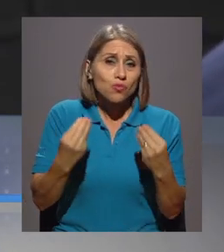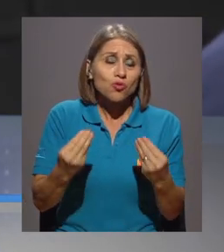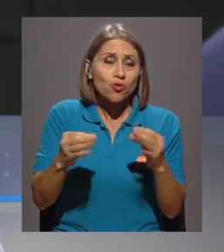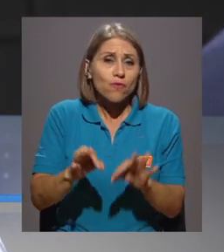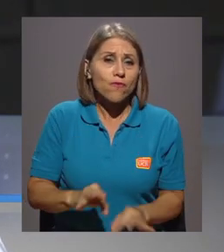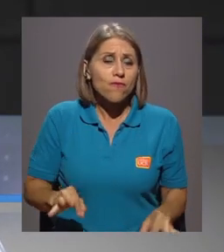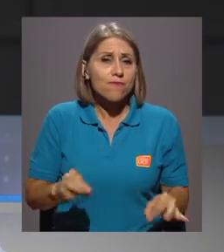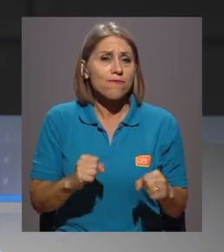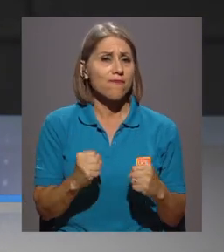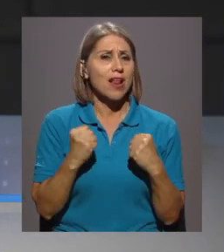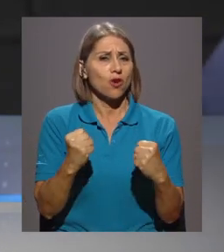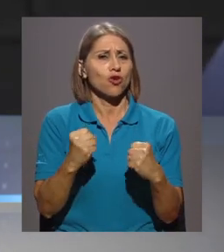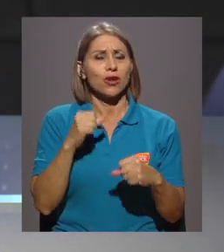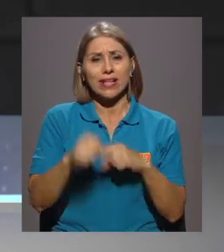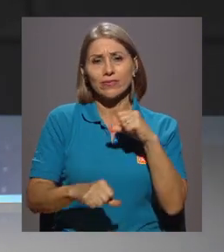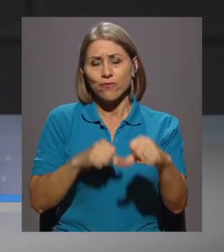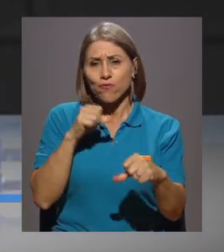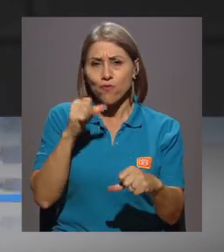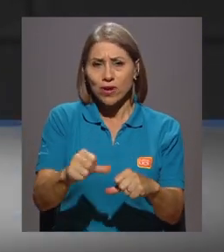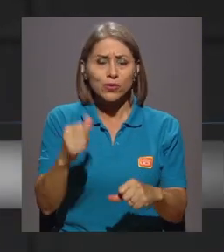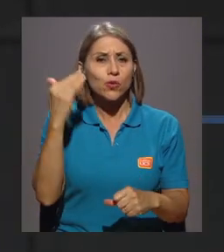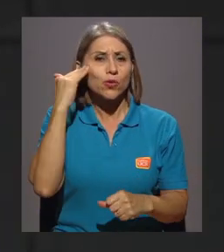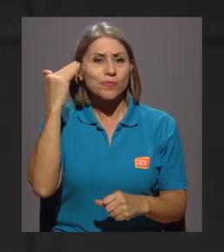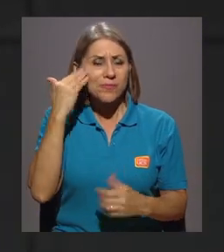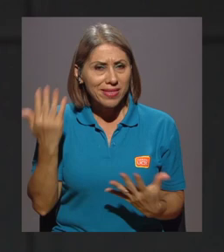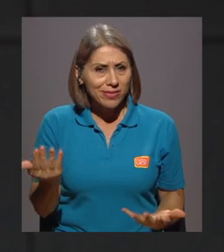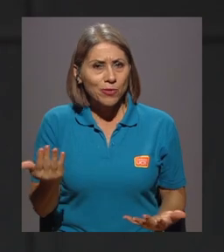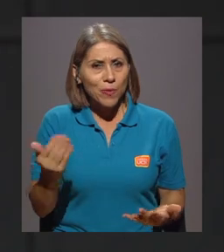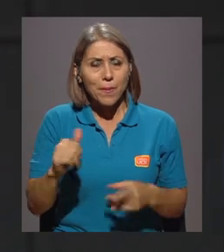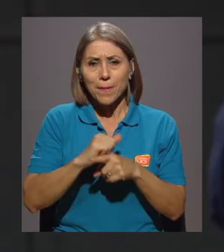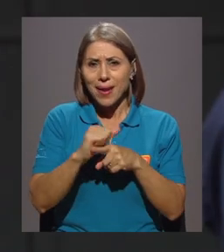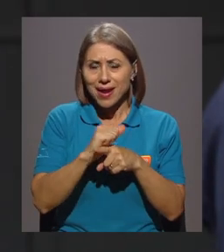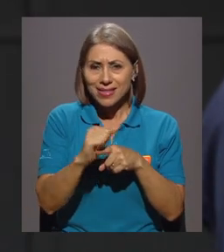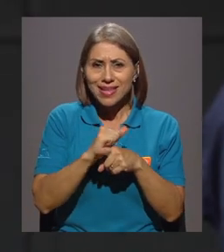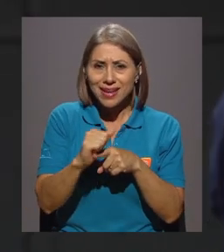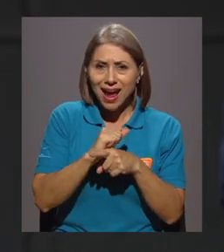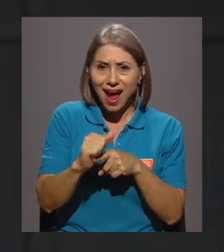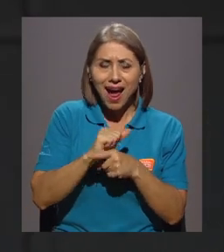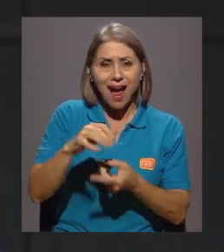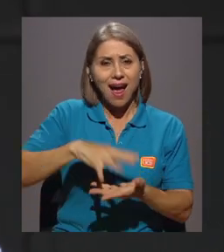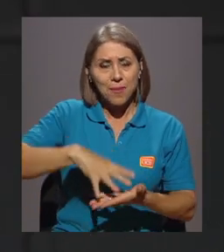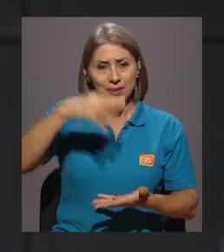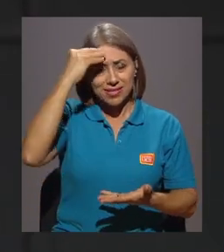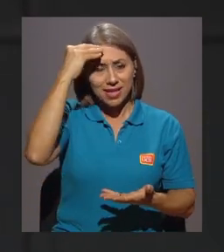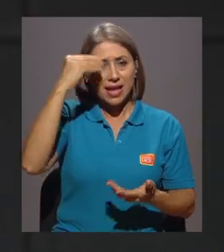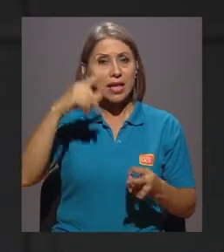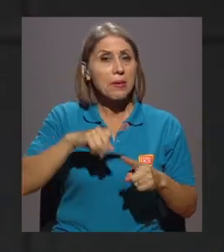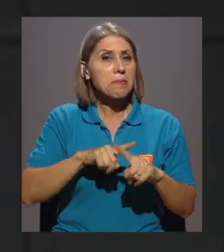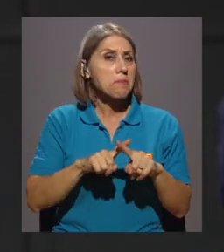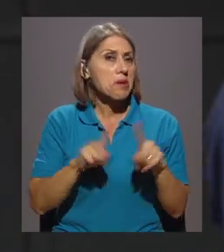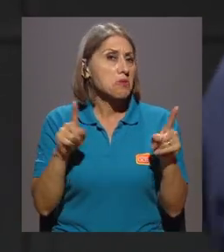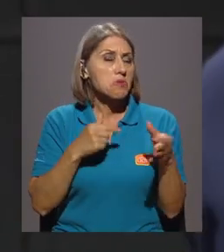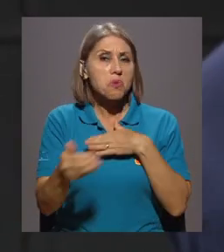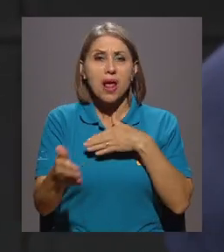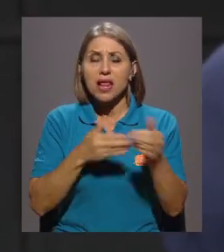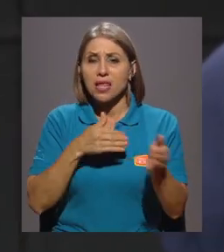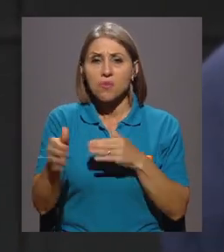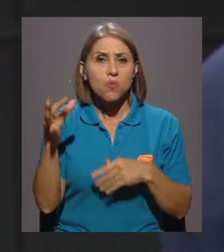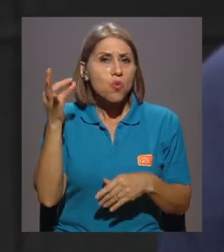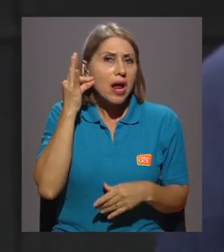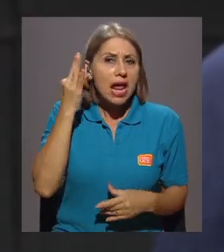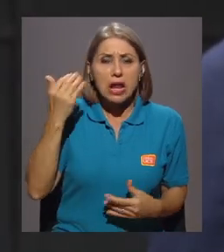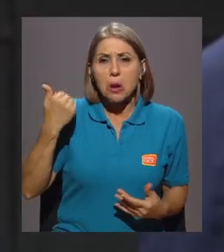mucho, mucho valor, esfuerzo, conocimiento, practicar, aprendizaje, pero cualquier